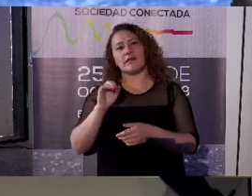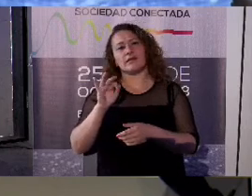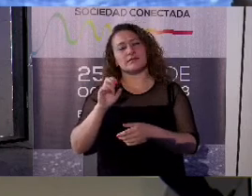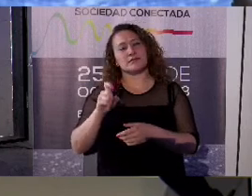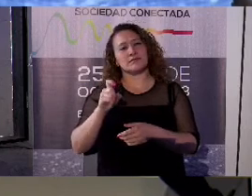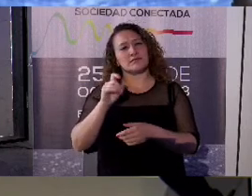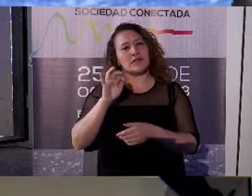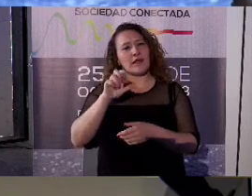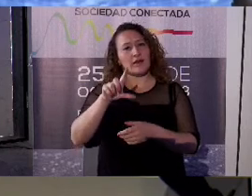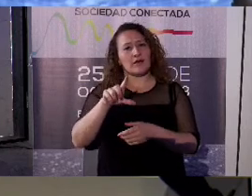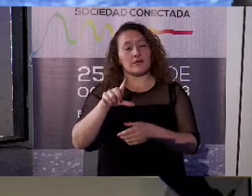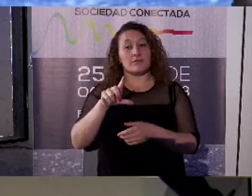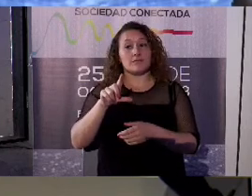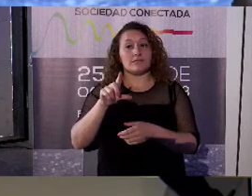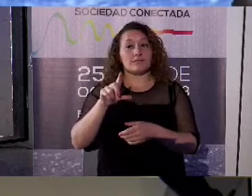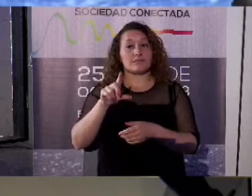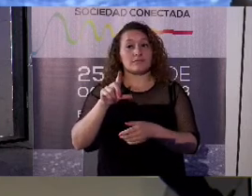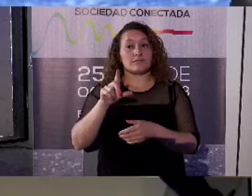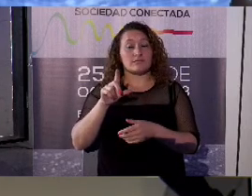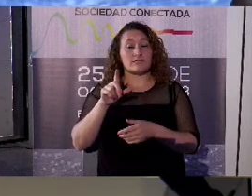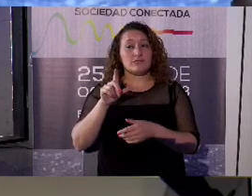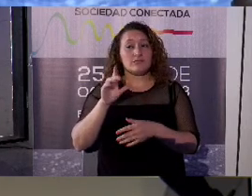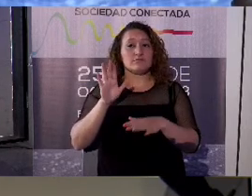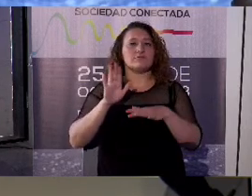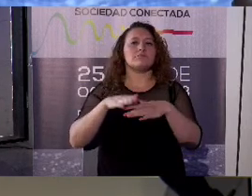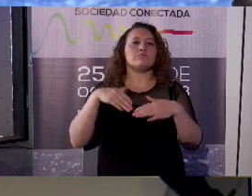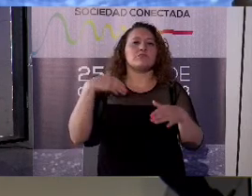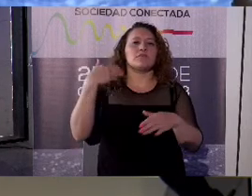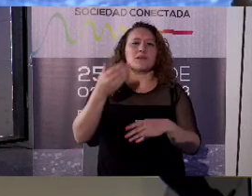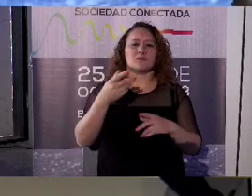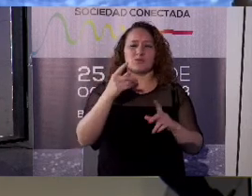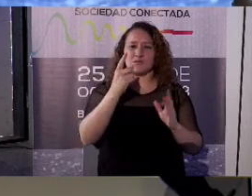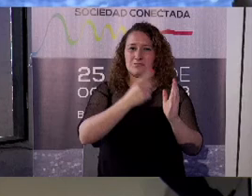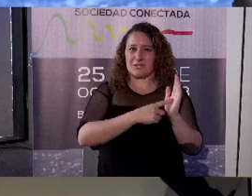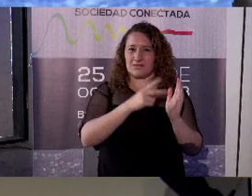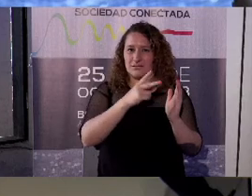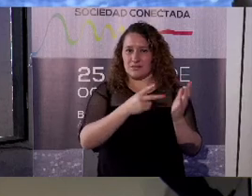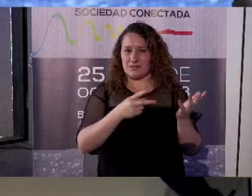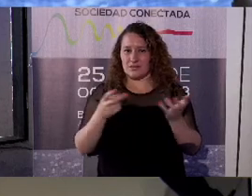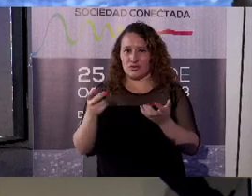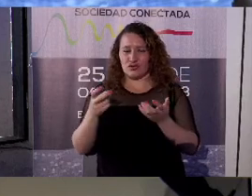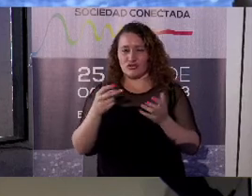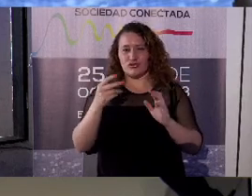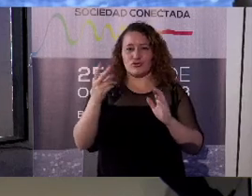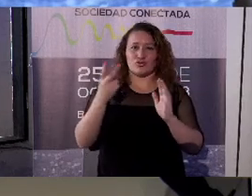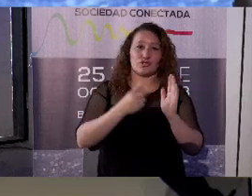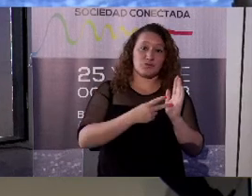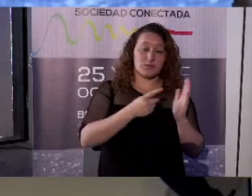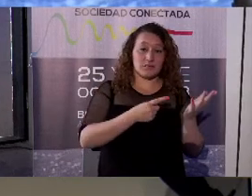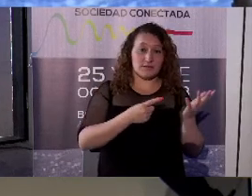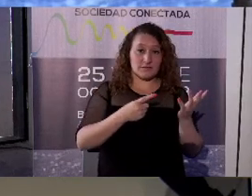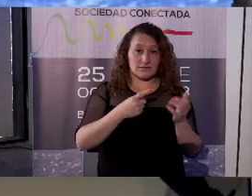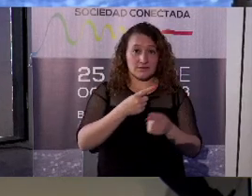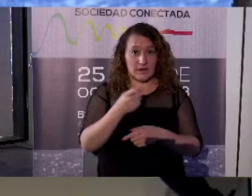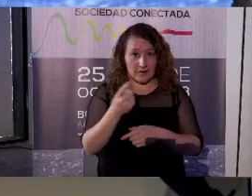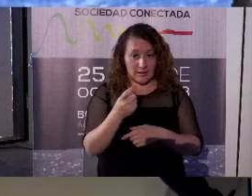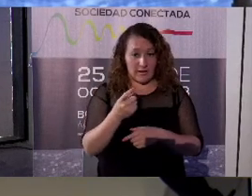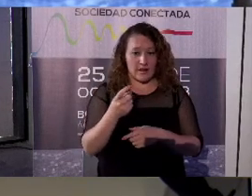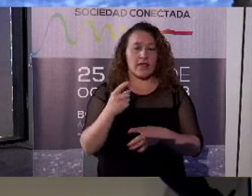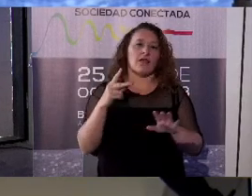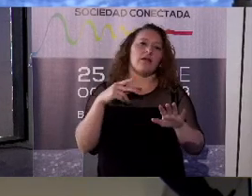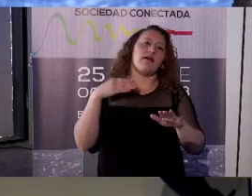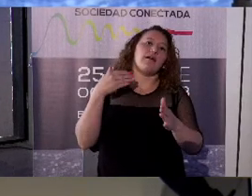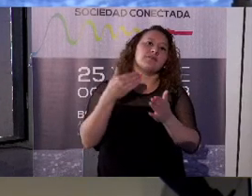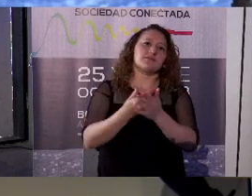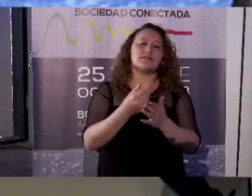después licitar las bandas de 1700 2100 y hasta 2600 licitar la banda